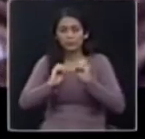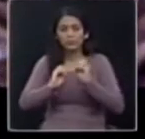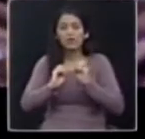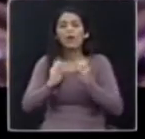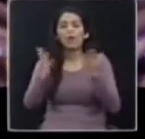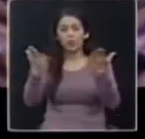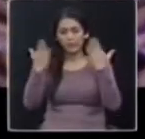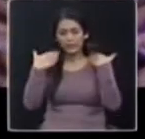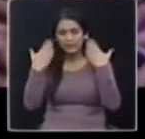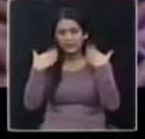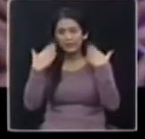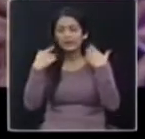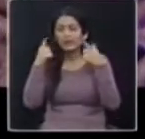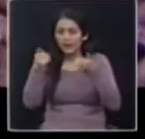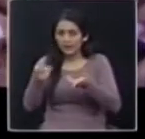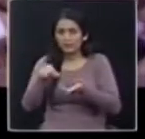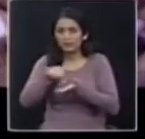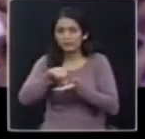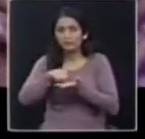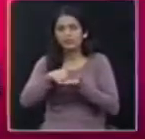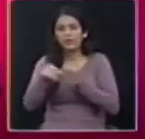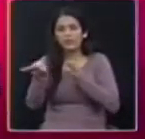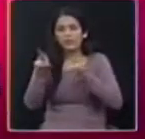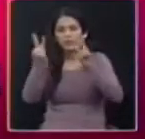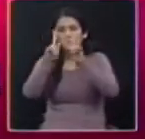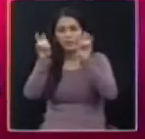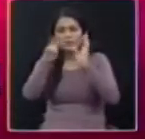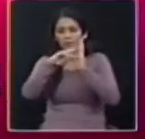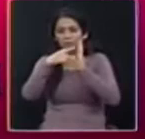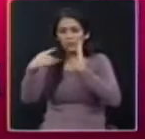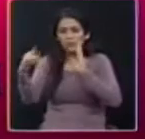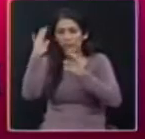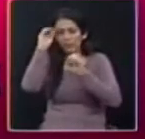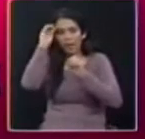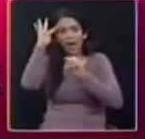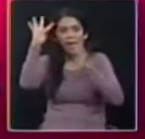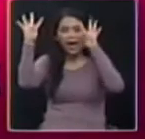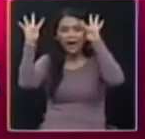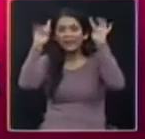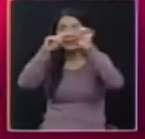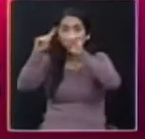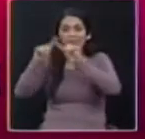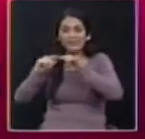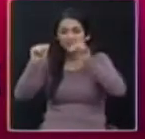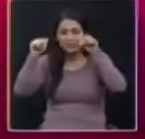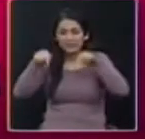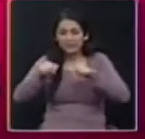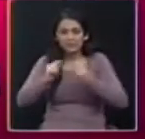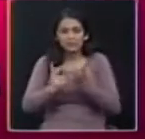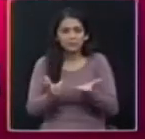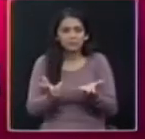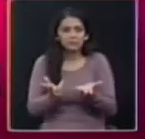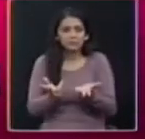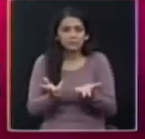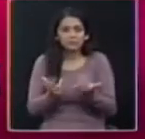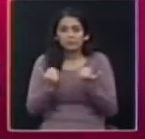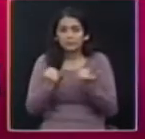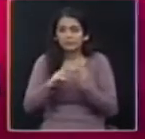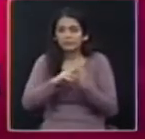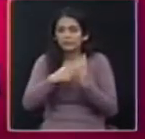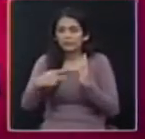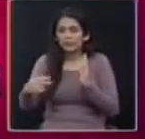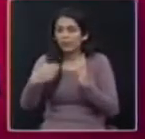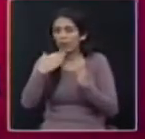que es un tema de tecnología, innovación y la disrupción que ocurre en el uso de las